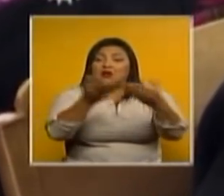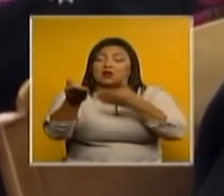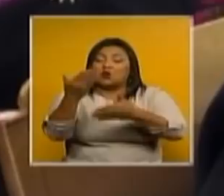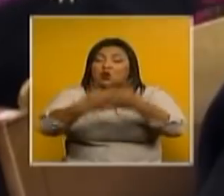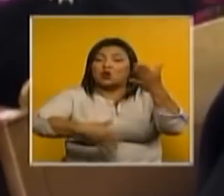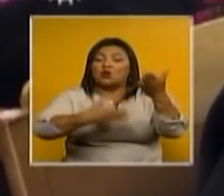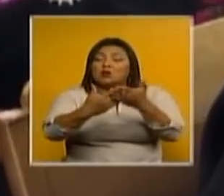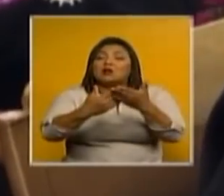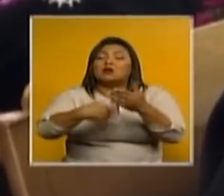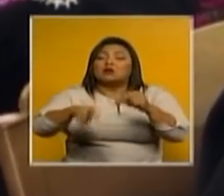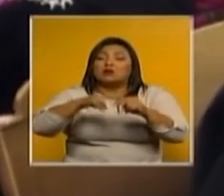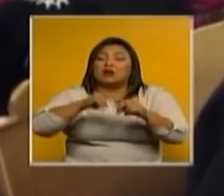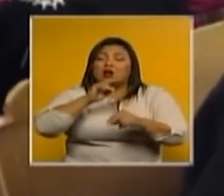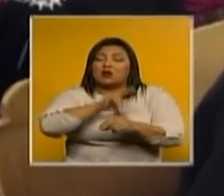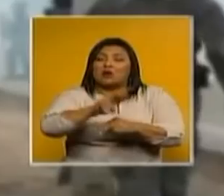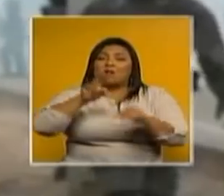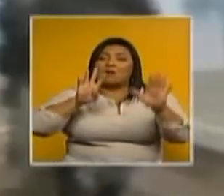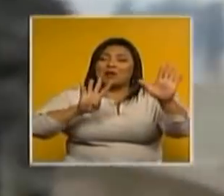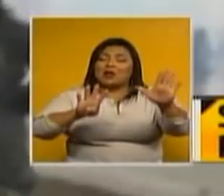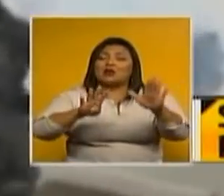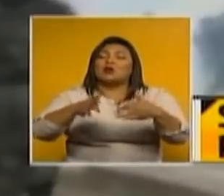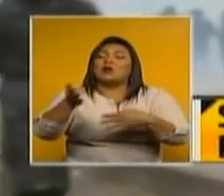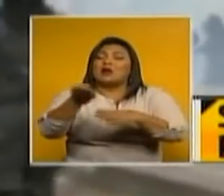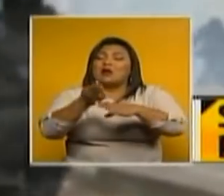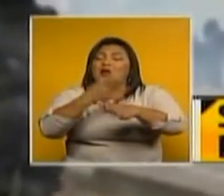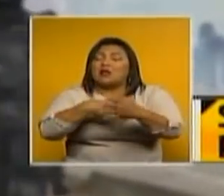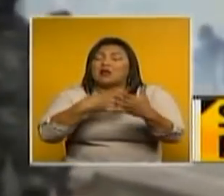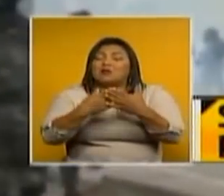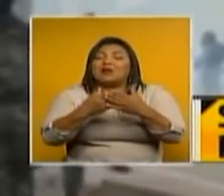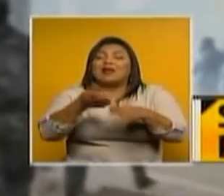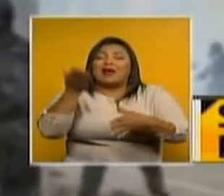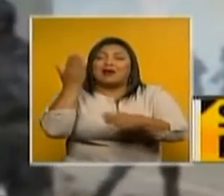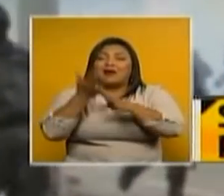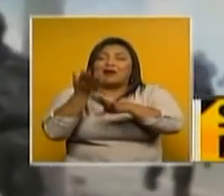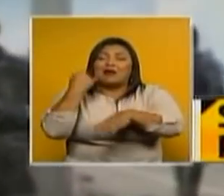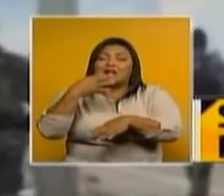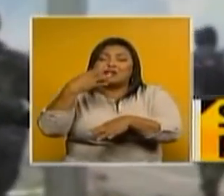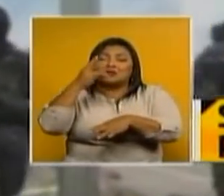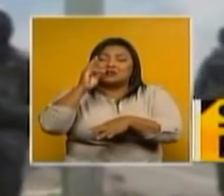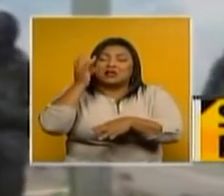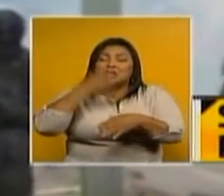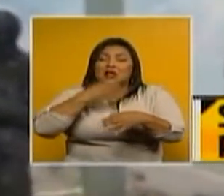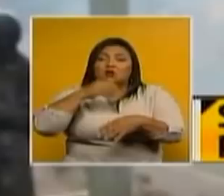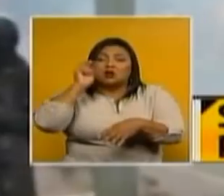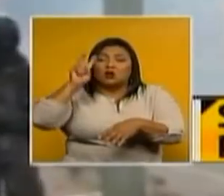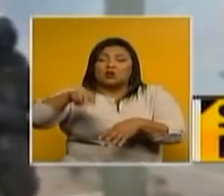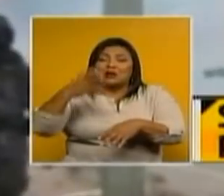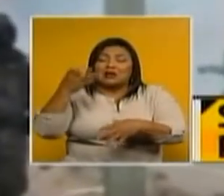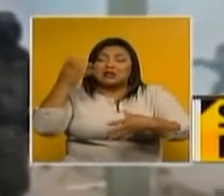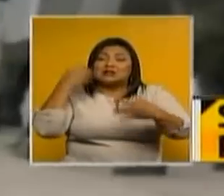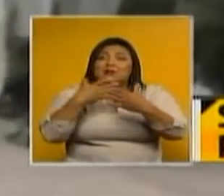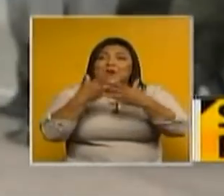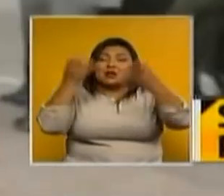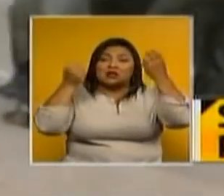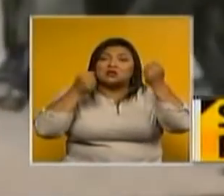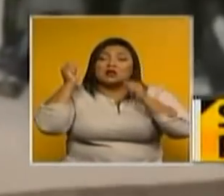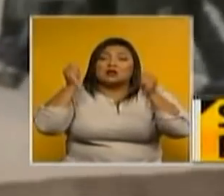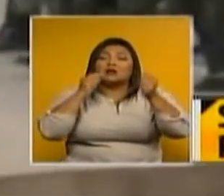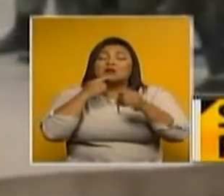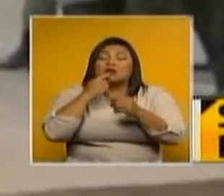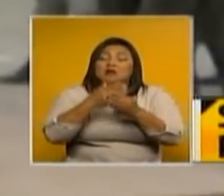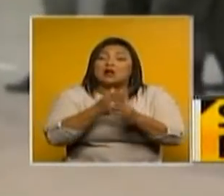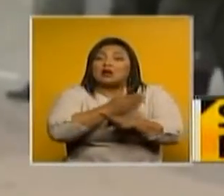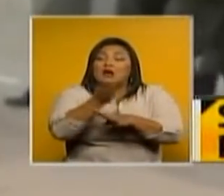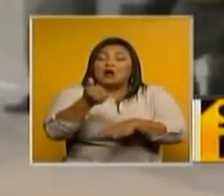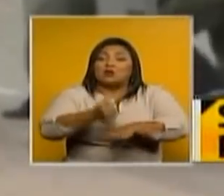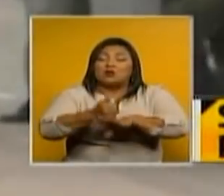caso de los 29 de Saraguro que fueron apresados en las manifestaciones del 17 de agosto de 2015. Señalan que varias autoridades de ese